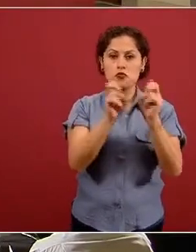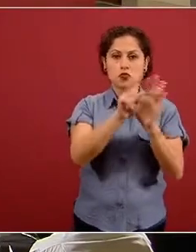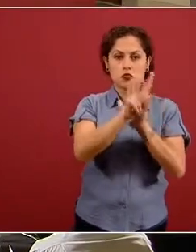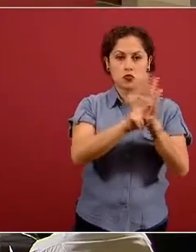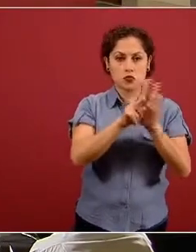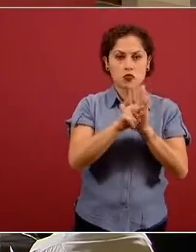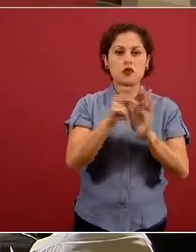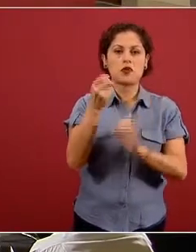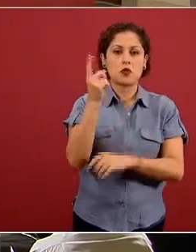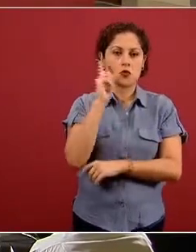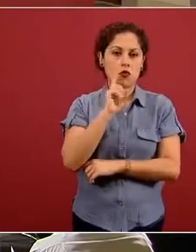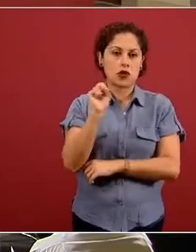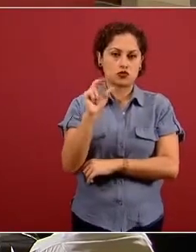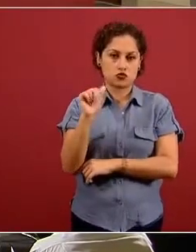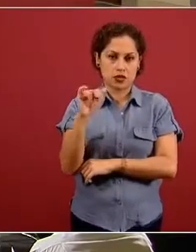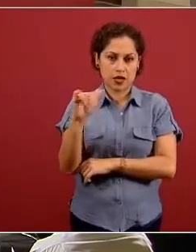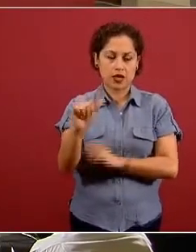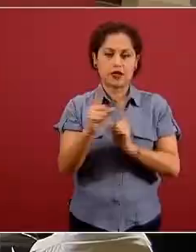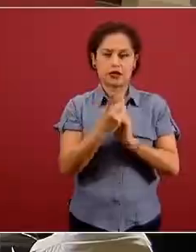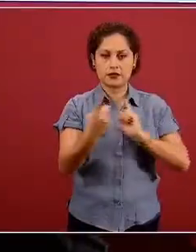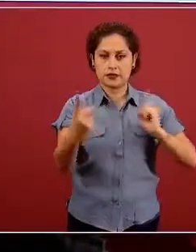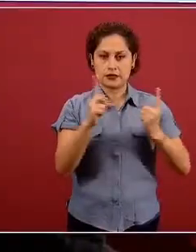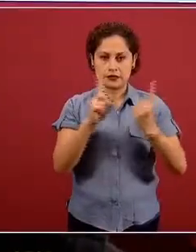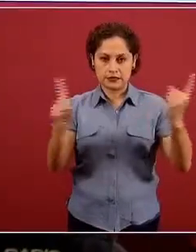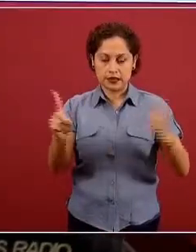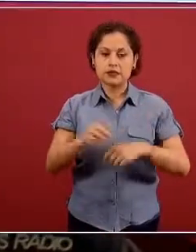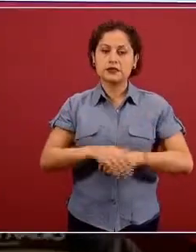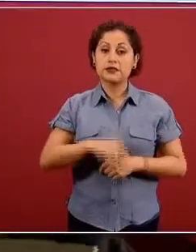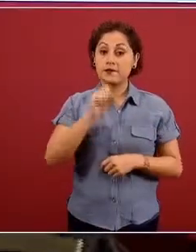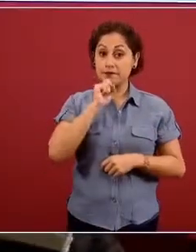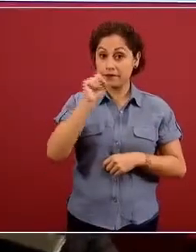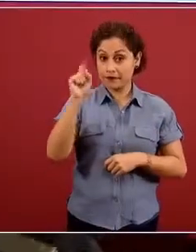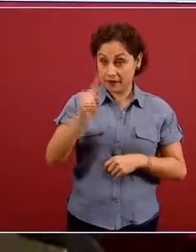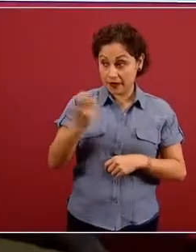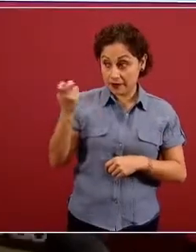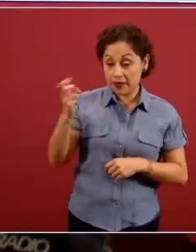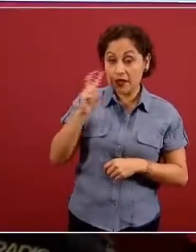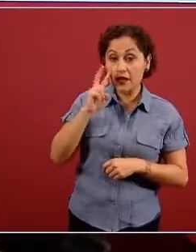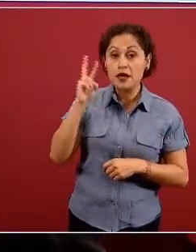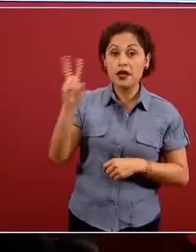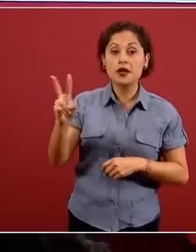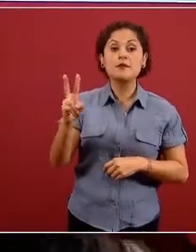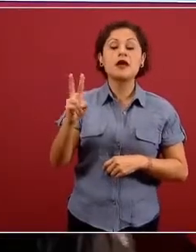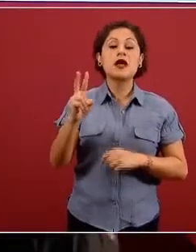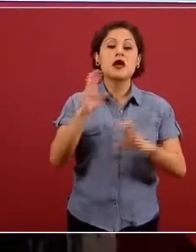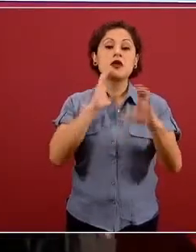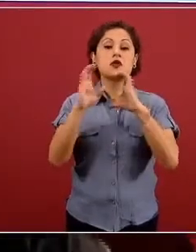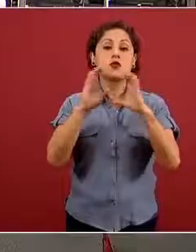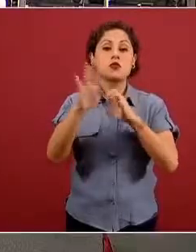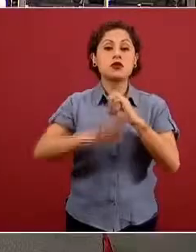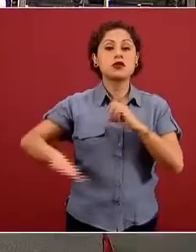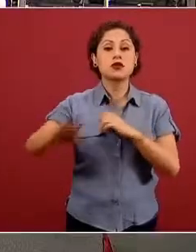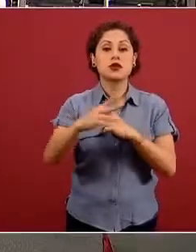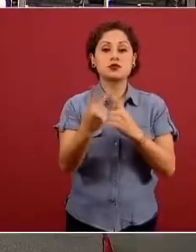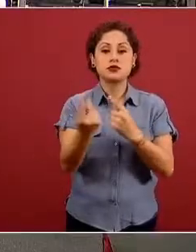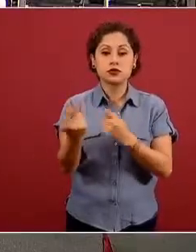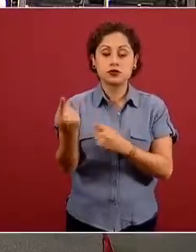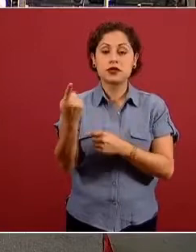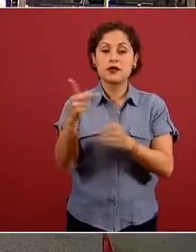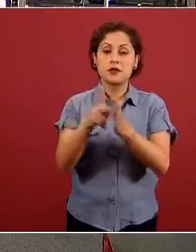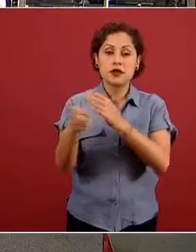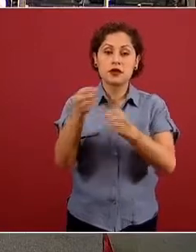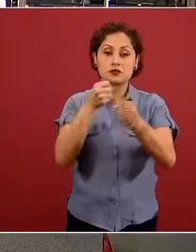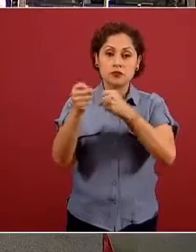Informar y actualizar a ustedes, a los medios de comunicación. También importante, desarrollamos desde un principio un producto que se llama El Mensajero de la